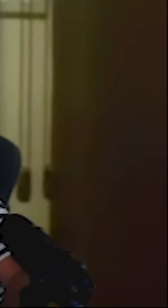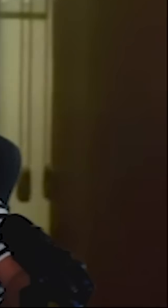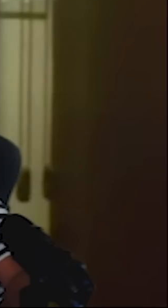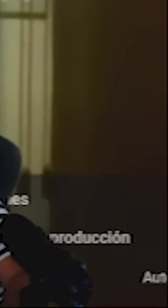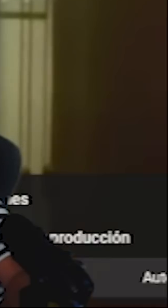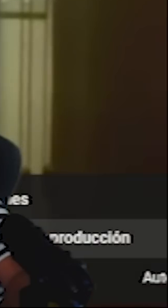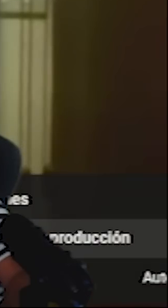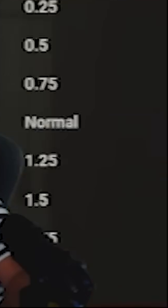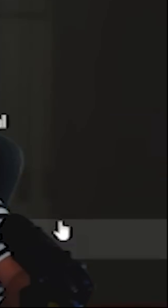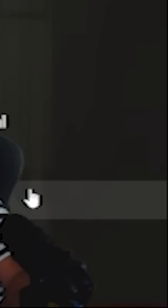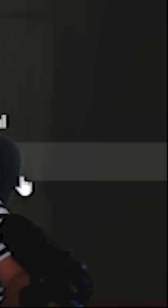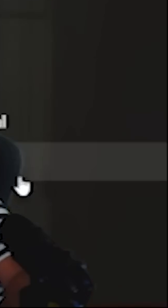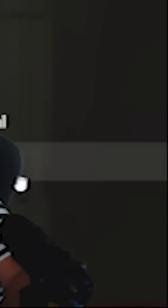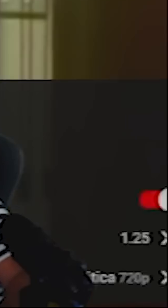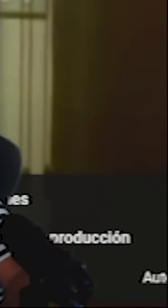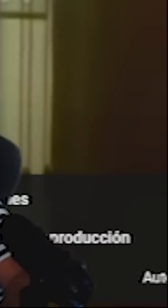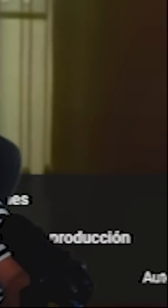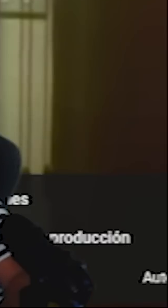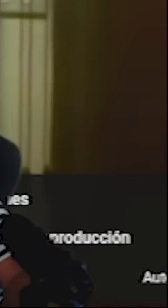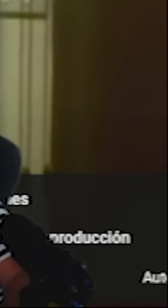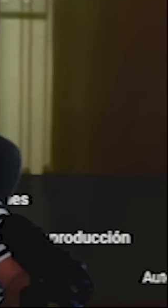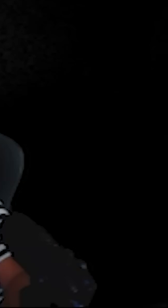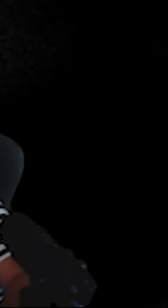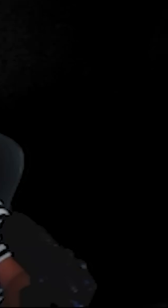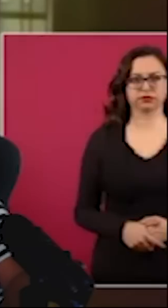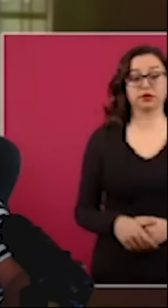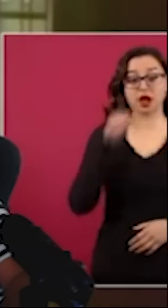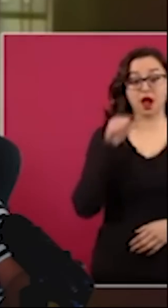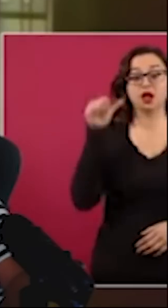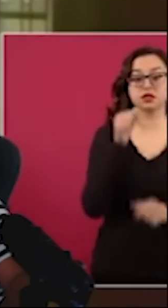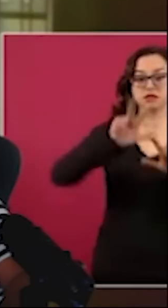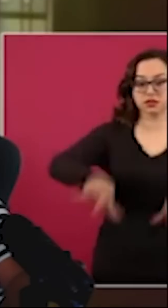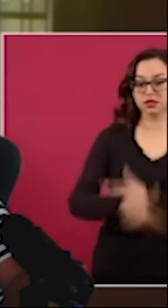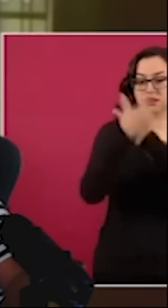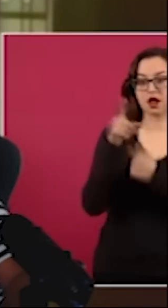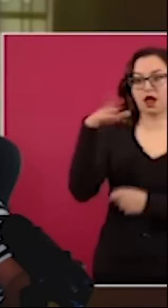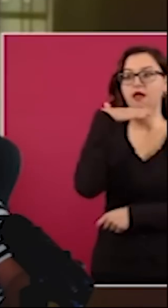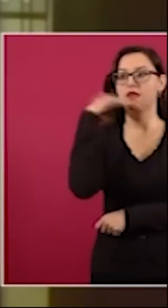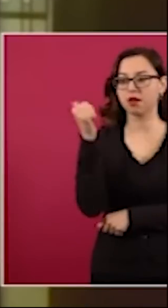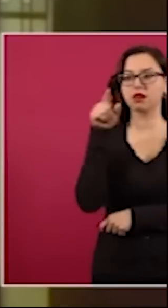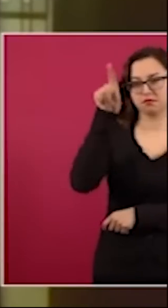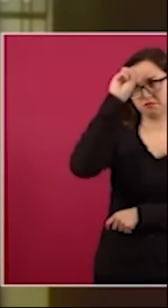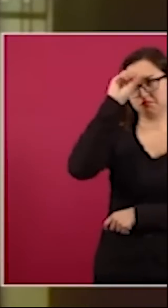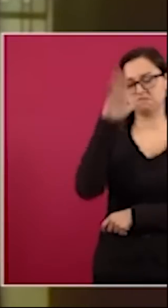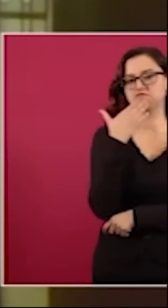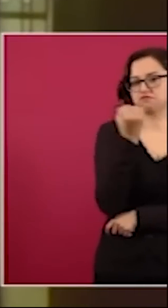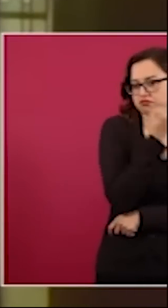11 de la mañana se llevó a cabo una videoconferencia con empresa alemana DMT y el instituto de seguridad minera de Alemania